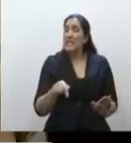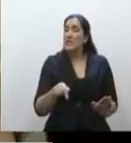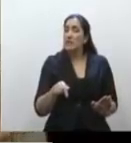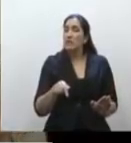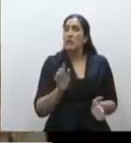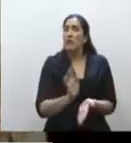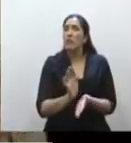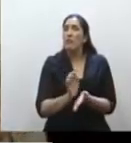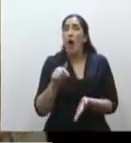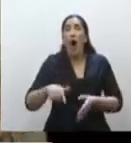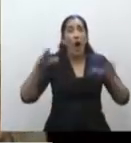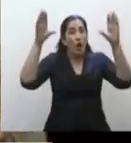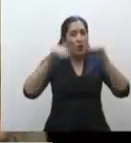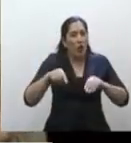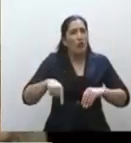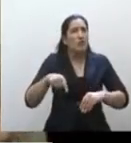lo más grave de esta noche, me parece.